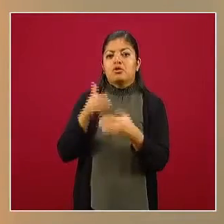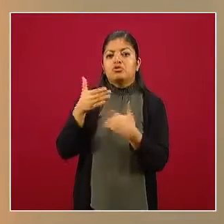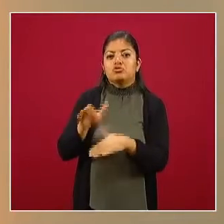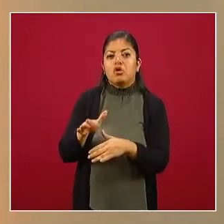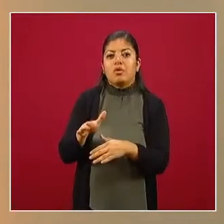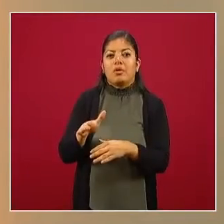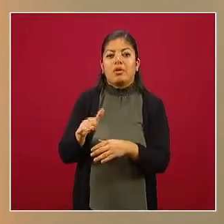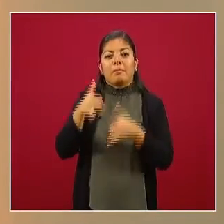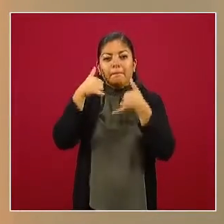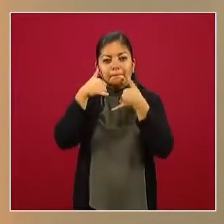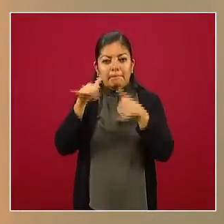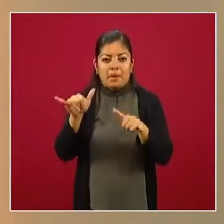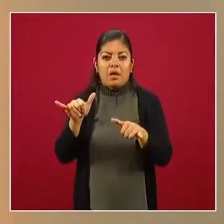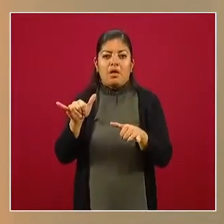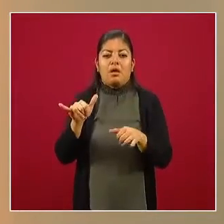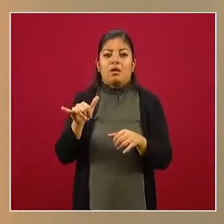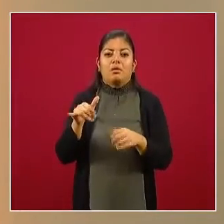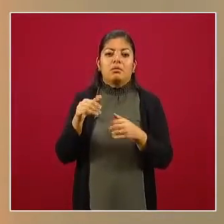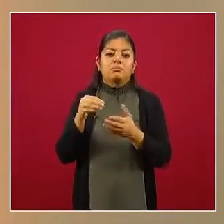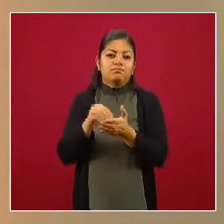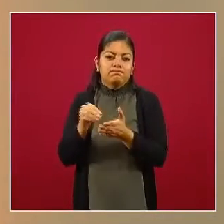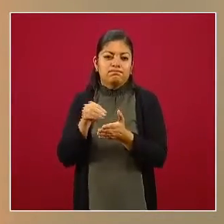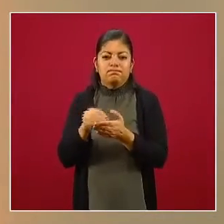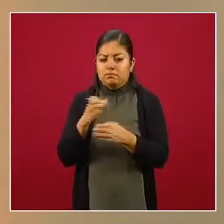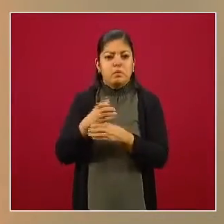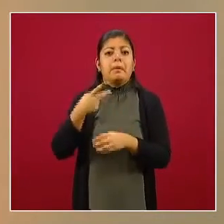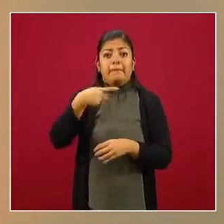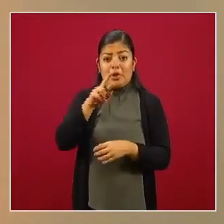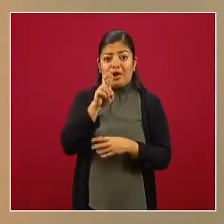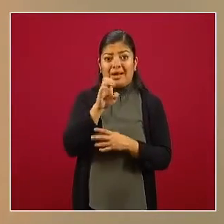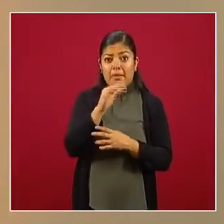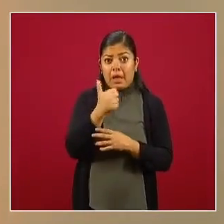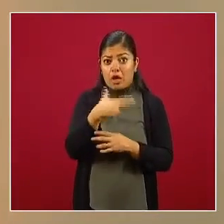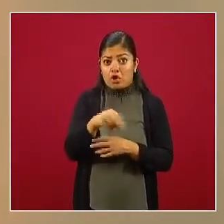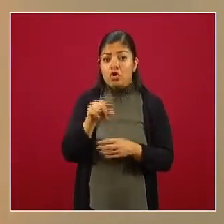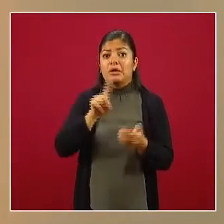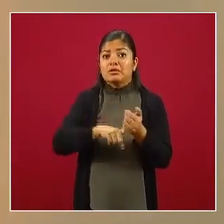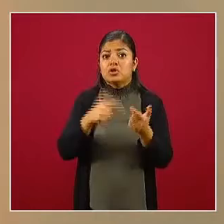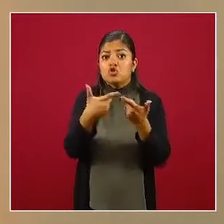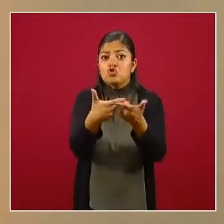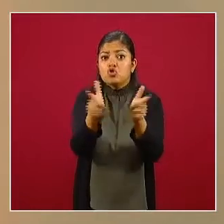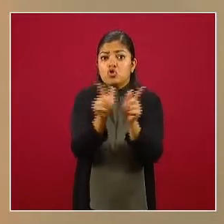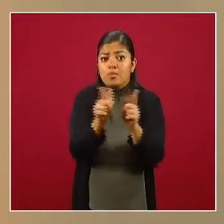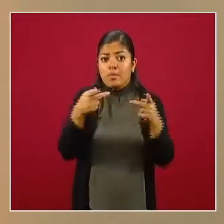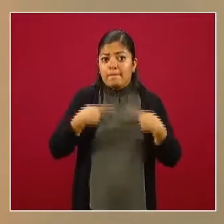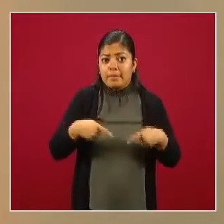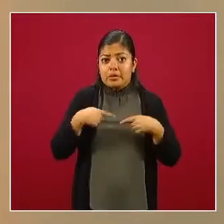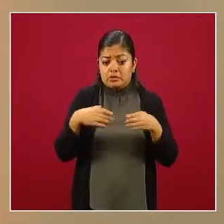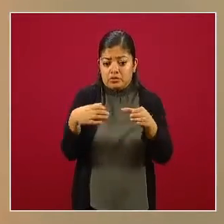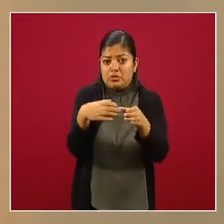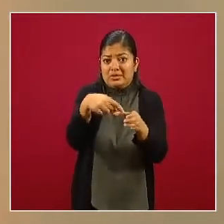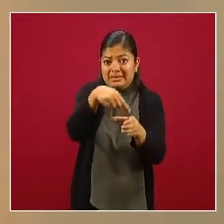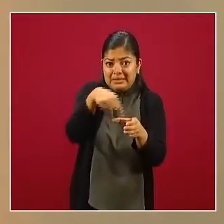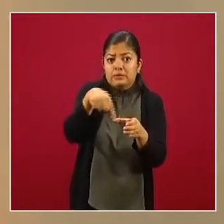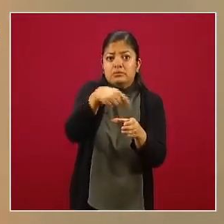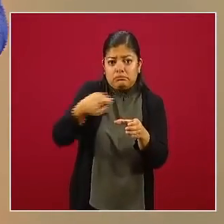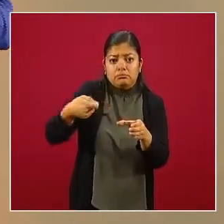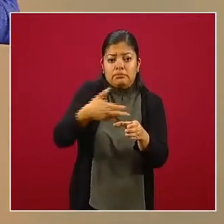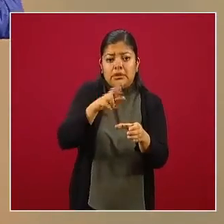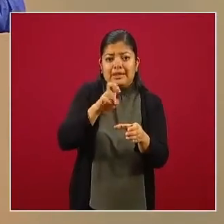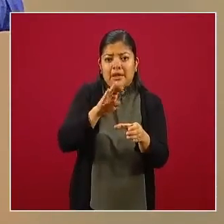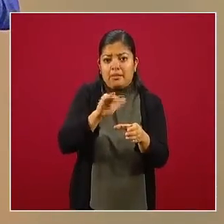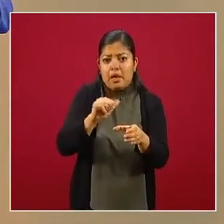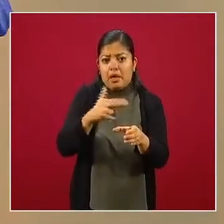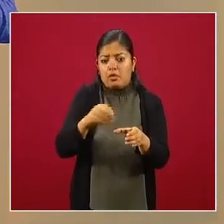ganadero, pero ciertamente cualquier colectividad es un rebaño, colectividad de una especie. Si son peces se